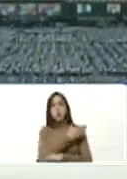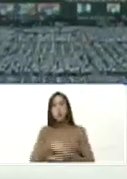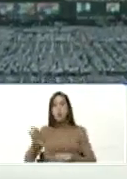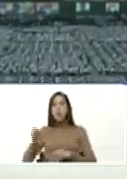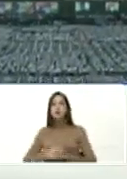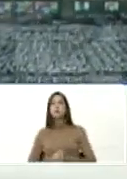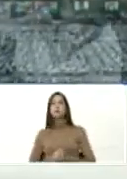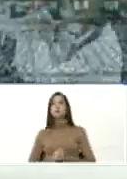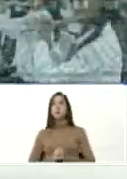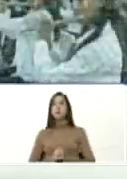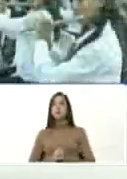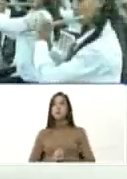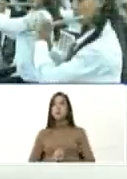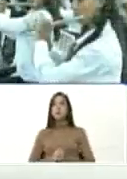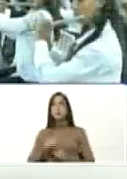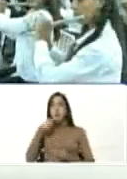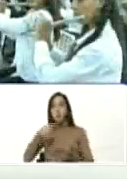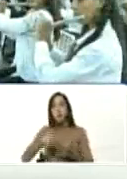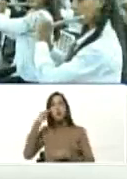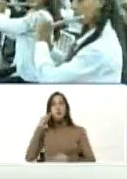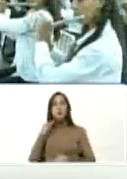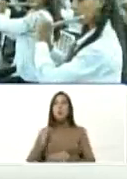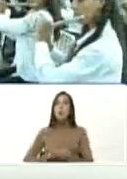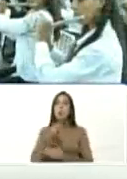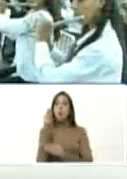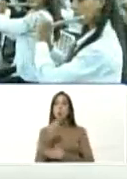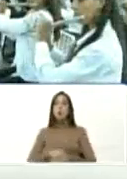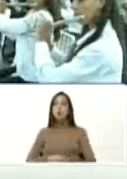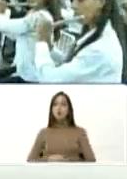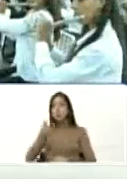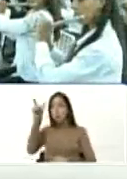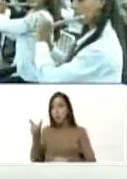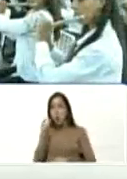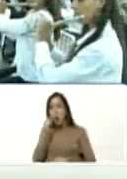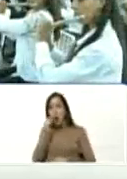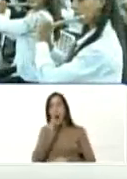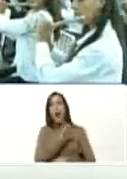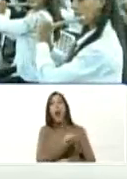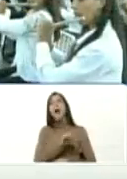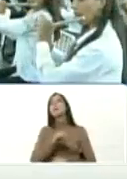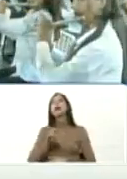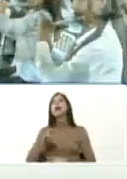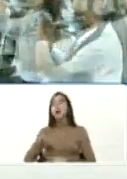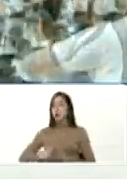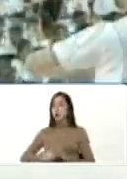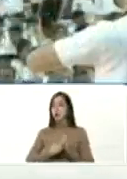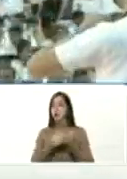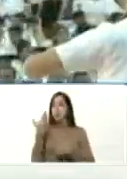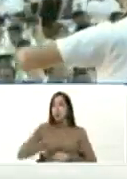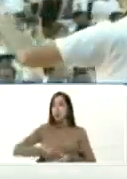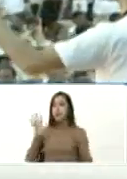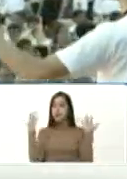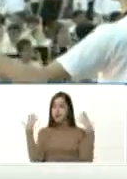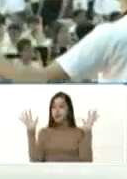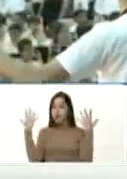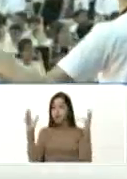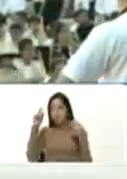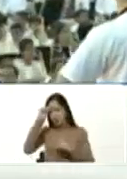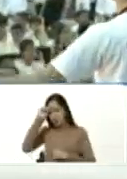orquestas Simón Bolívar, fundado por el gran maestro José Antonio Abreu. Vamos a darle un aplauso a la